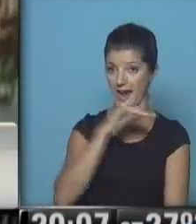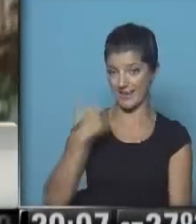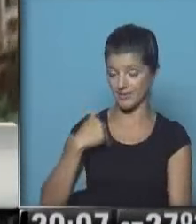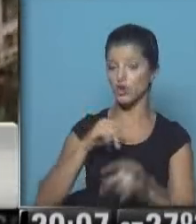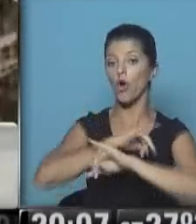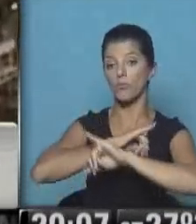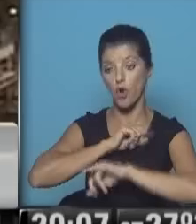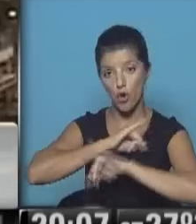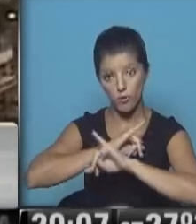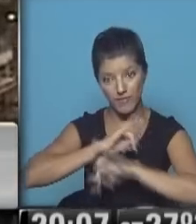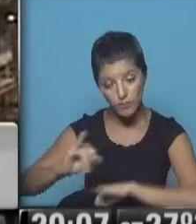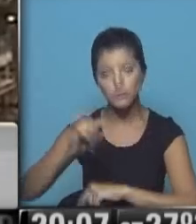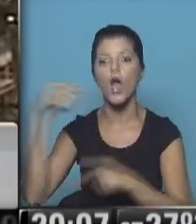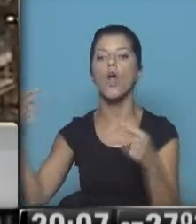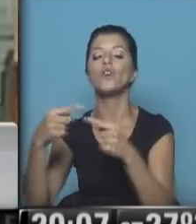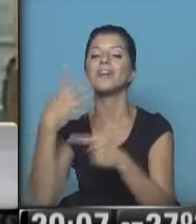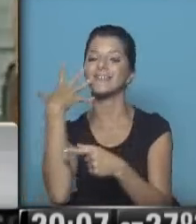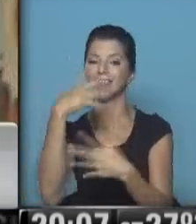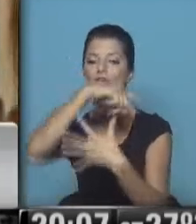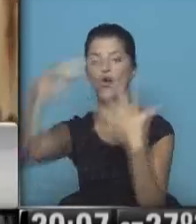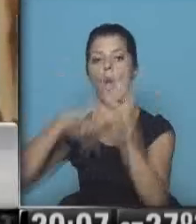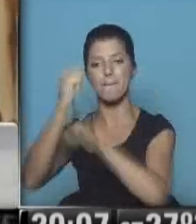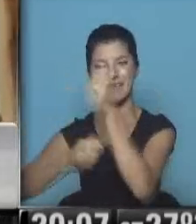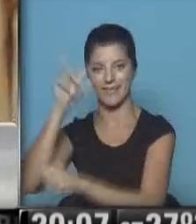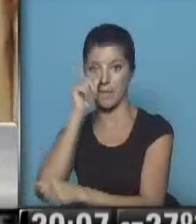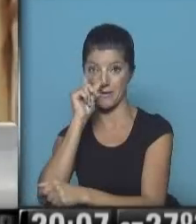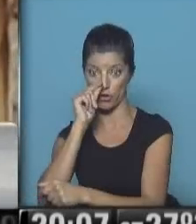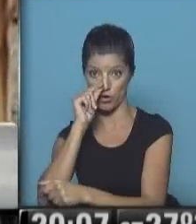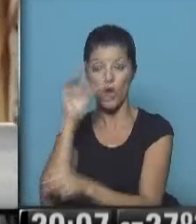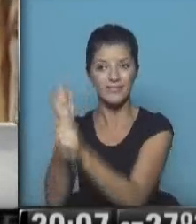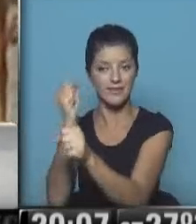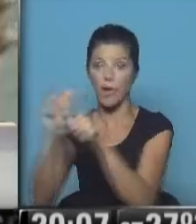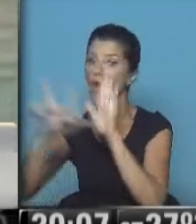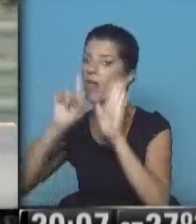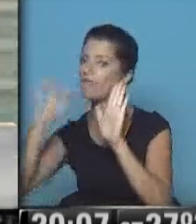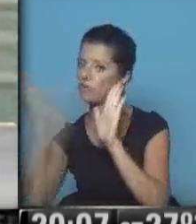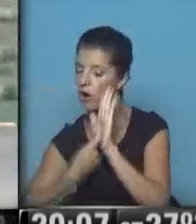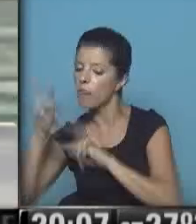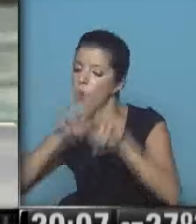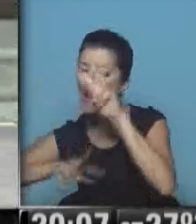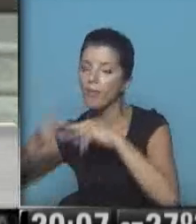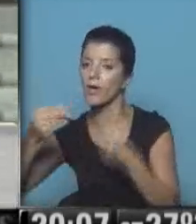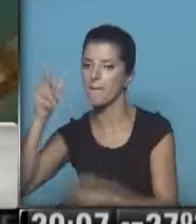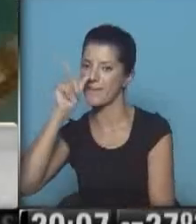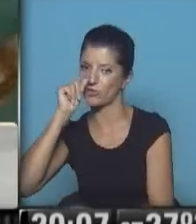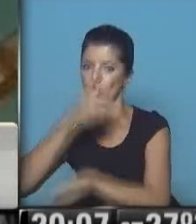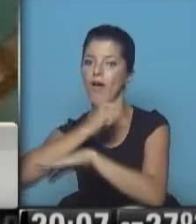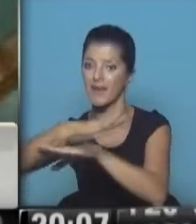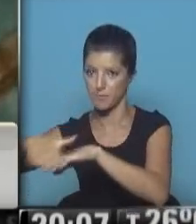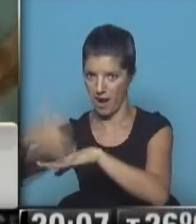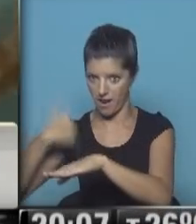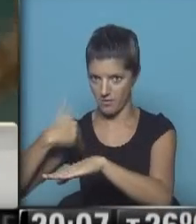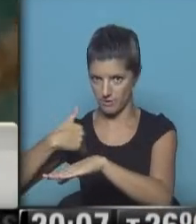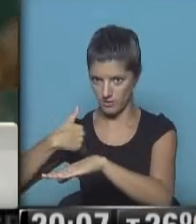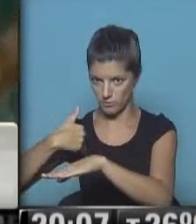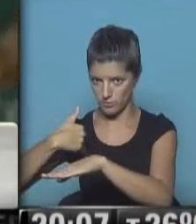cinco empresas petroleras que realizan actividades ilegales En búsqueda de hidrocarburos en la plataforma continental Argentina